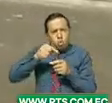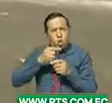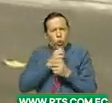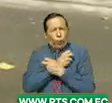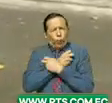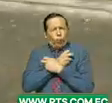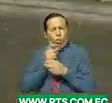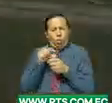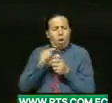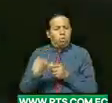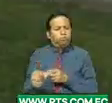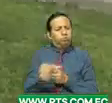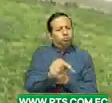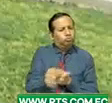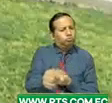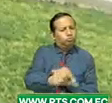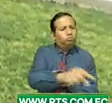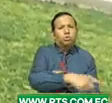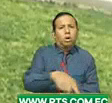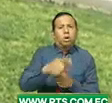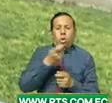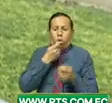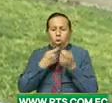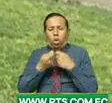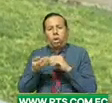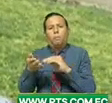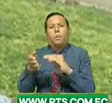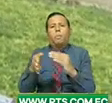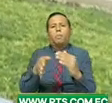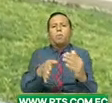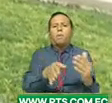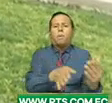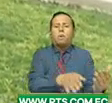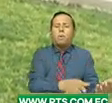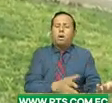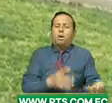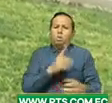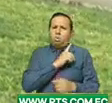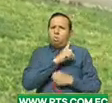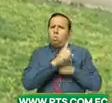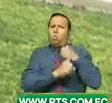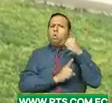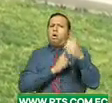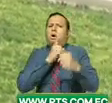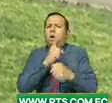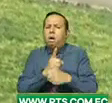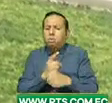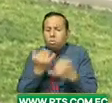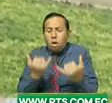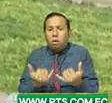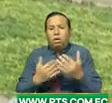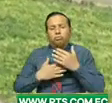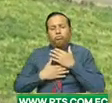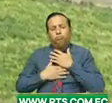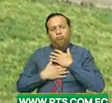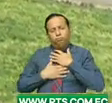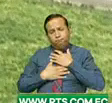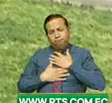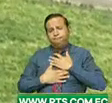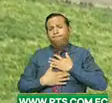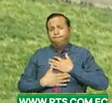realmente, pero ya más satisfecha, si se puede decir así, porque